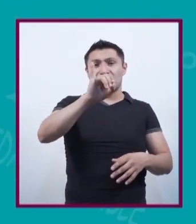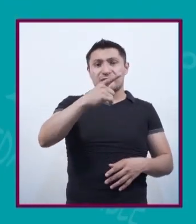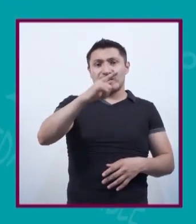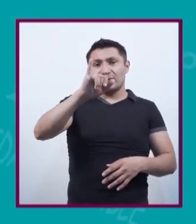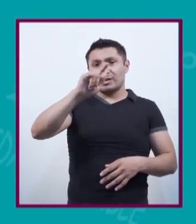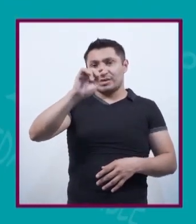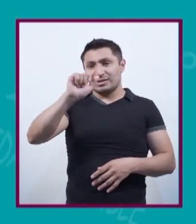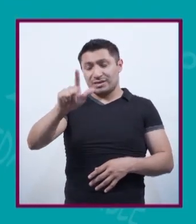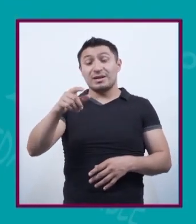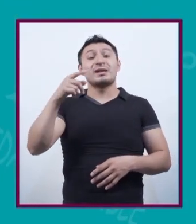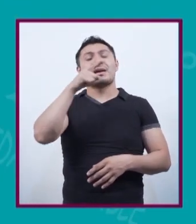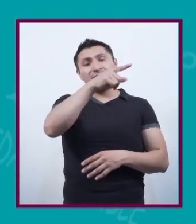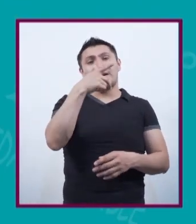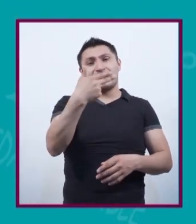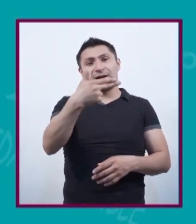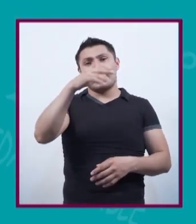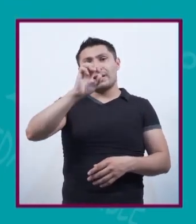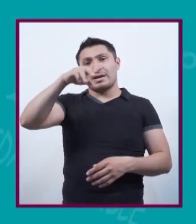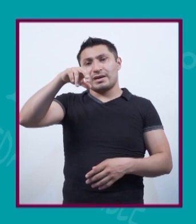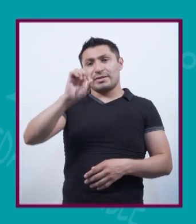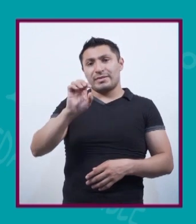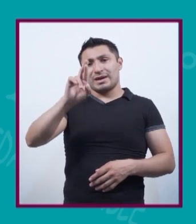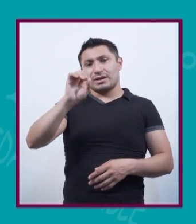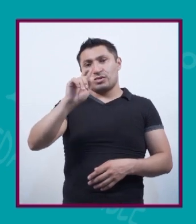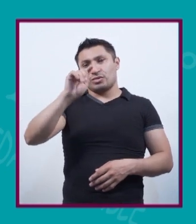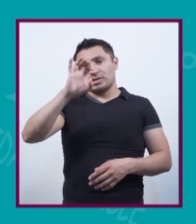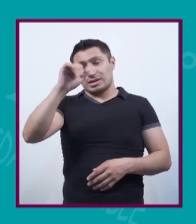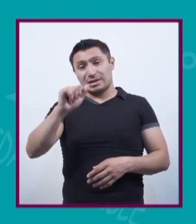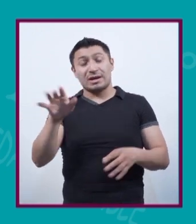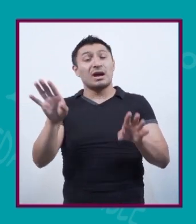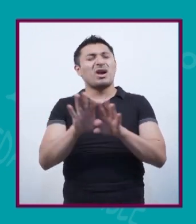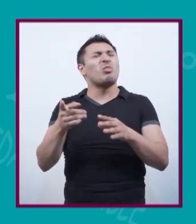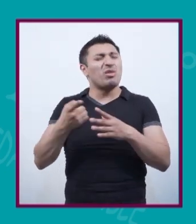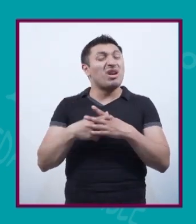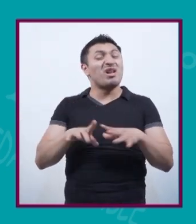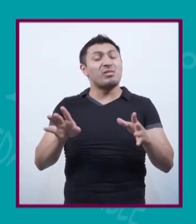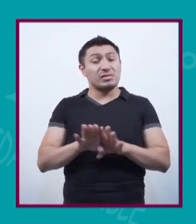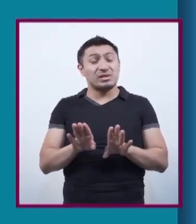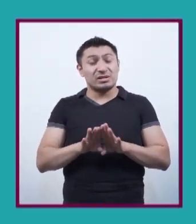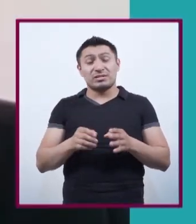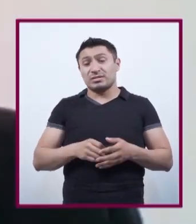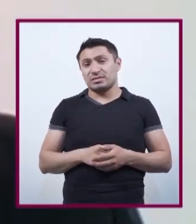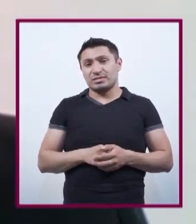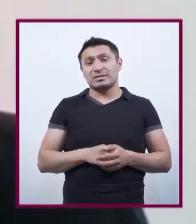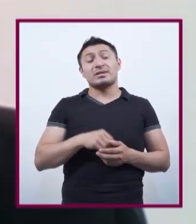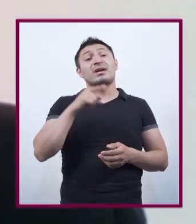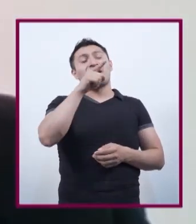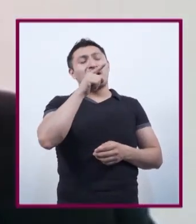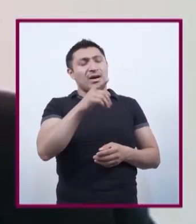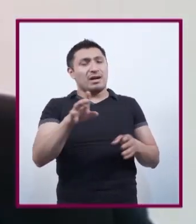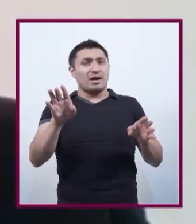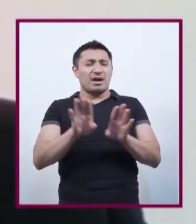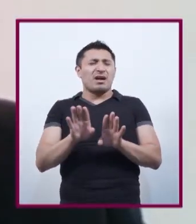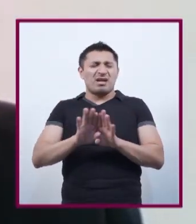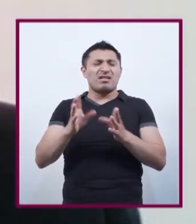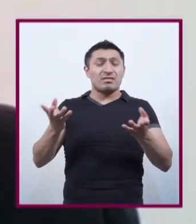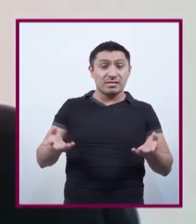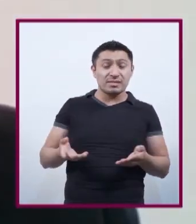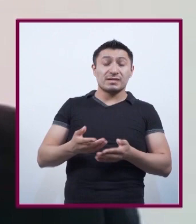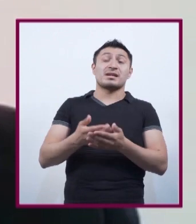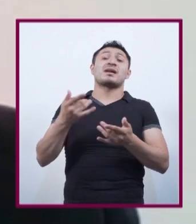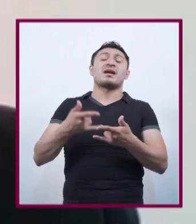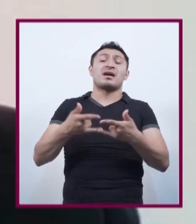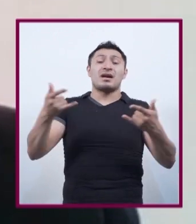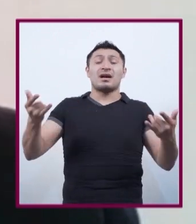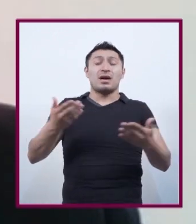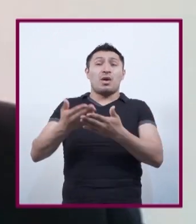era digital en la Hemeroteca Nacional? ¿Nos puede platicar cómo fue su inicio? La era digital en la